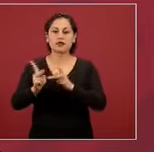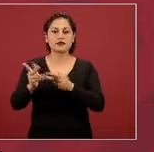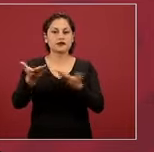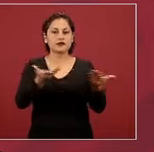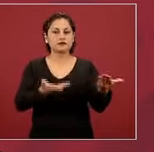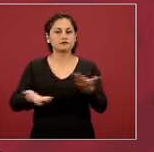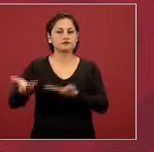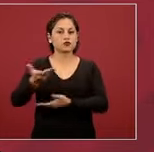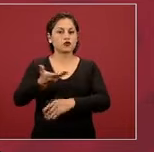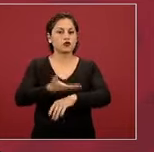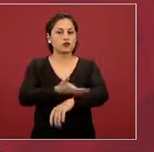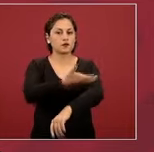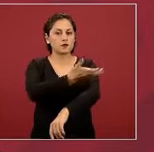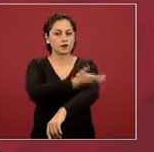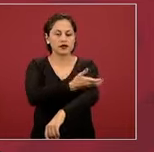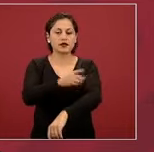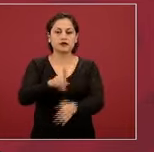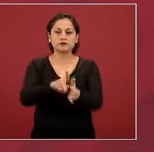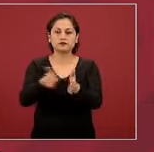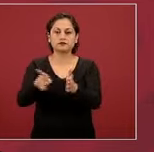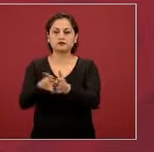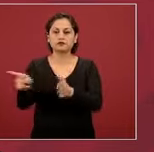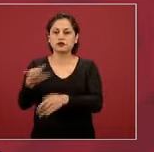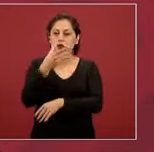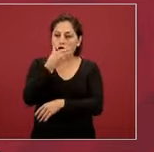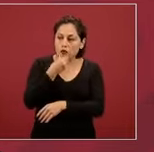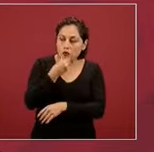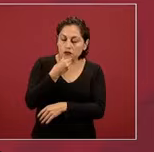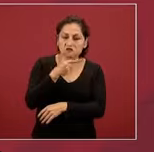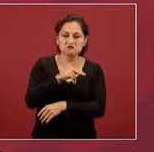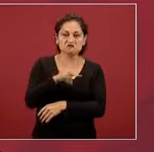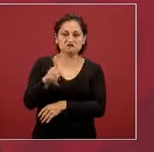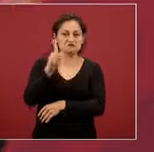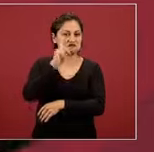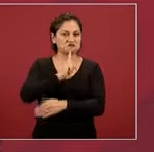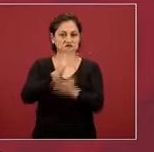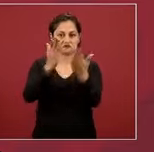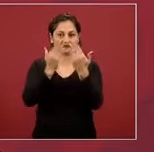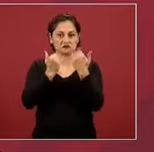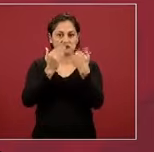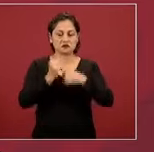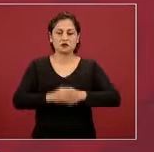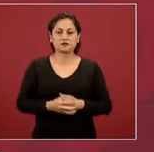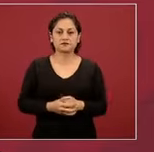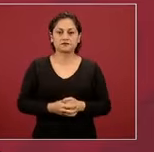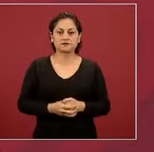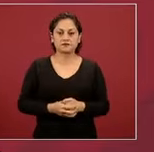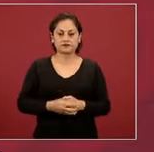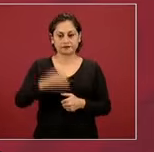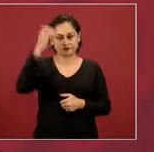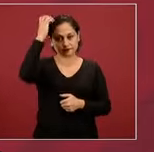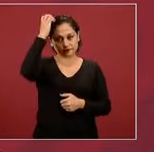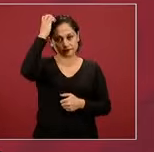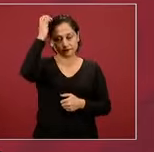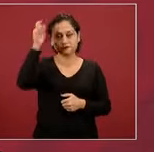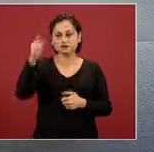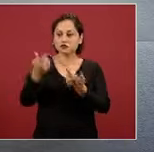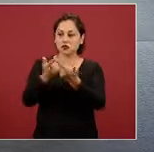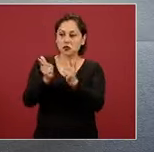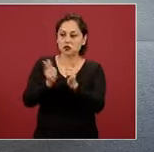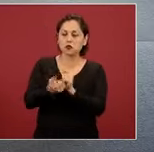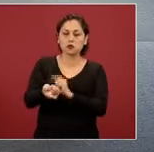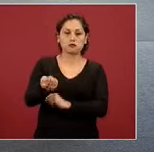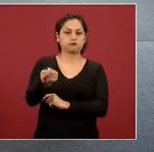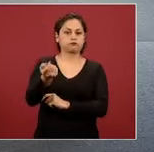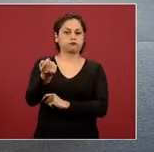no diría las periodistas, porque no hay ninguna mujer, que en este momento hay un grupo pequeño porque